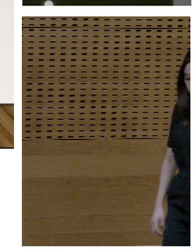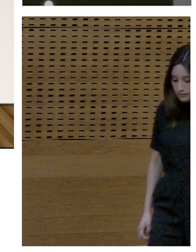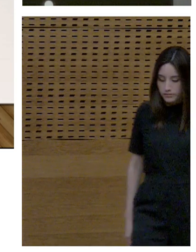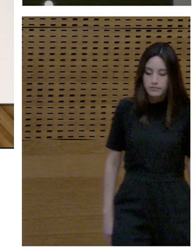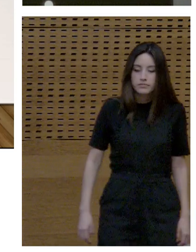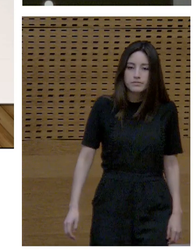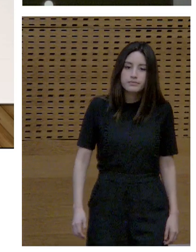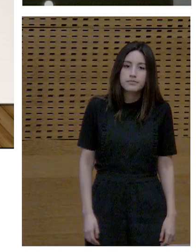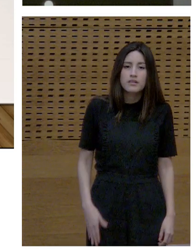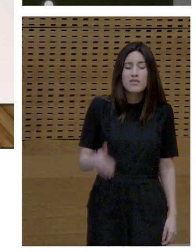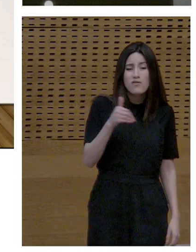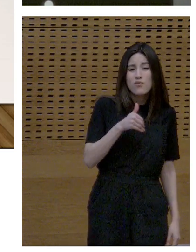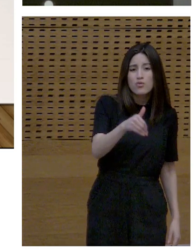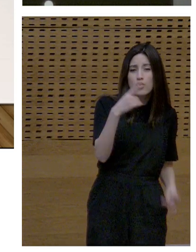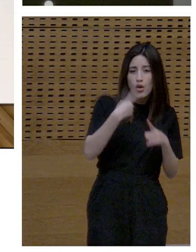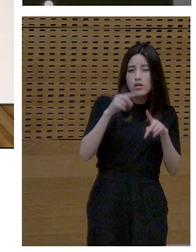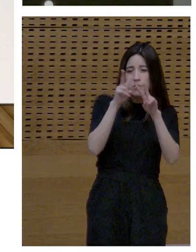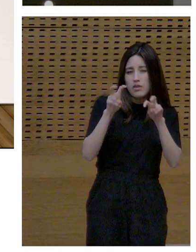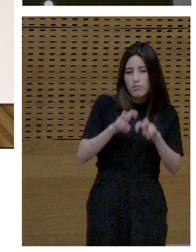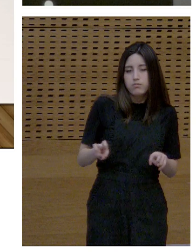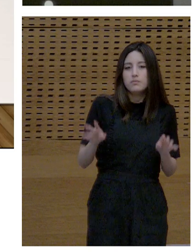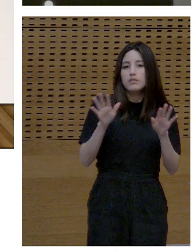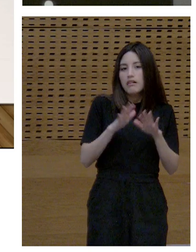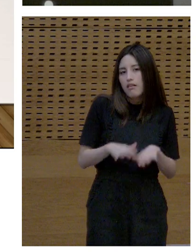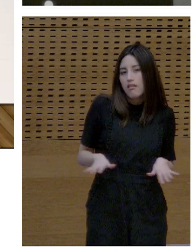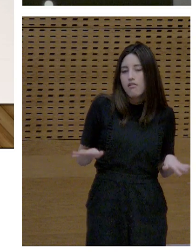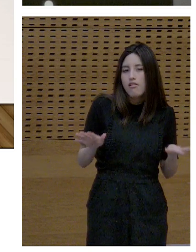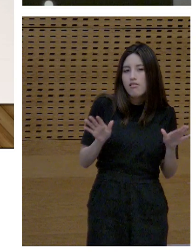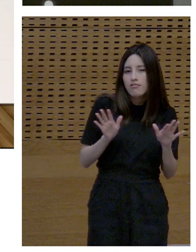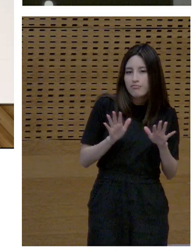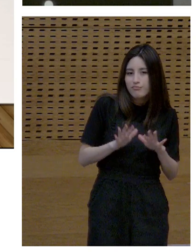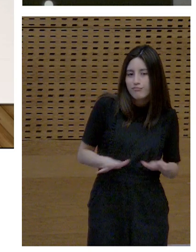en investigación van lentas, pero bueno, hay mucha